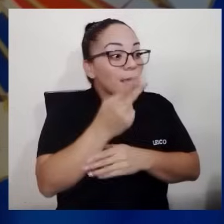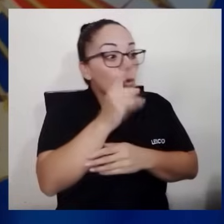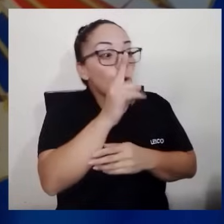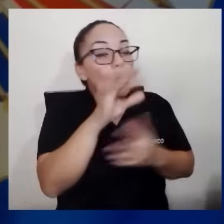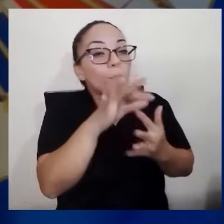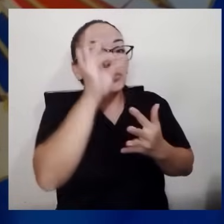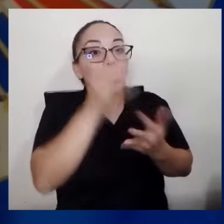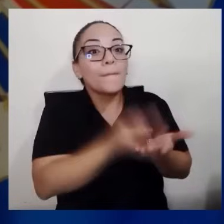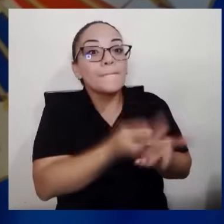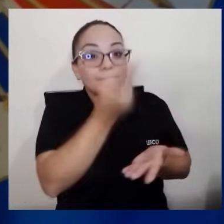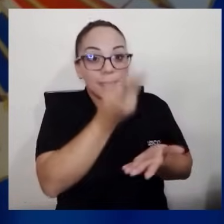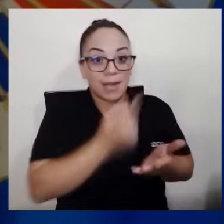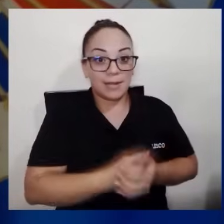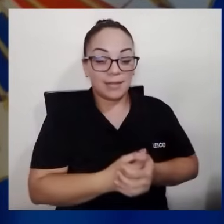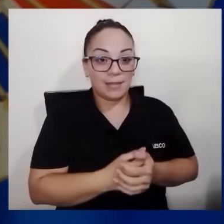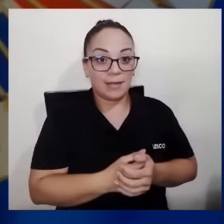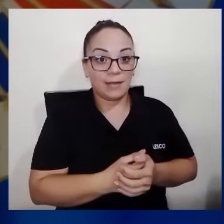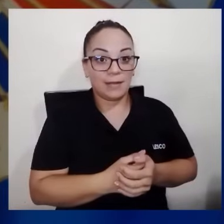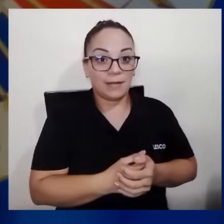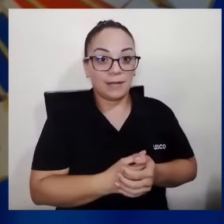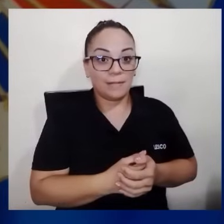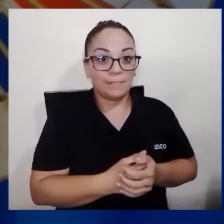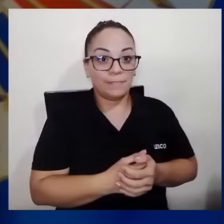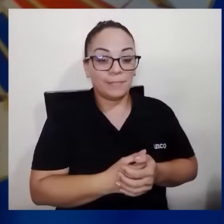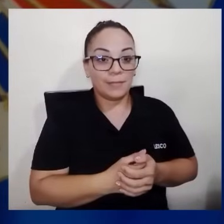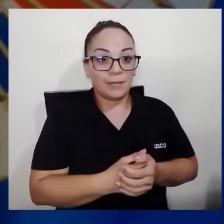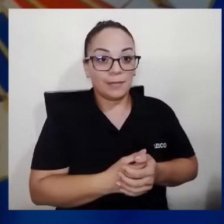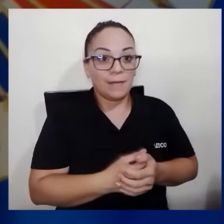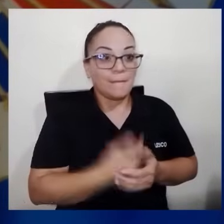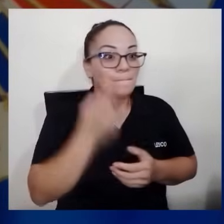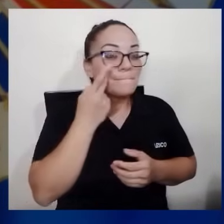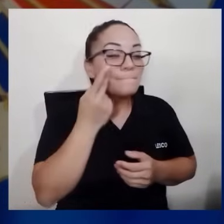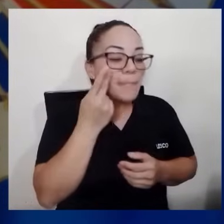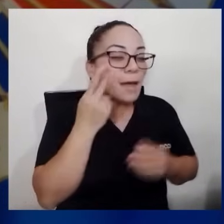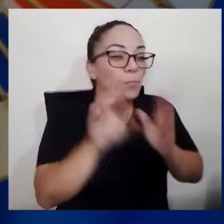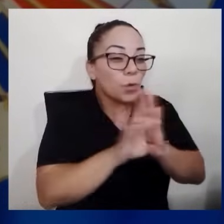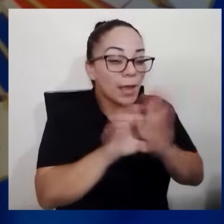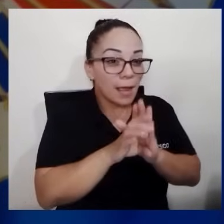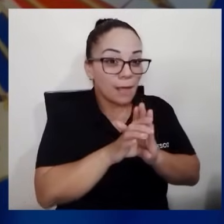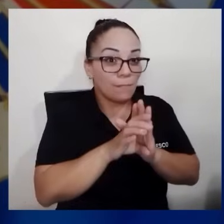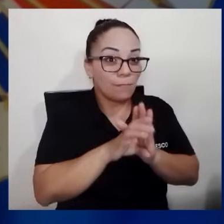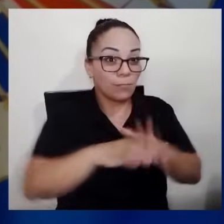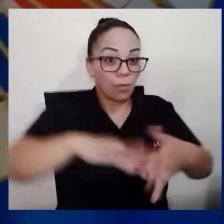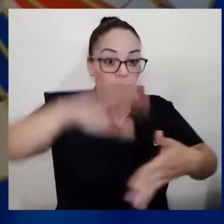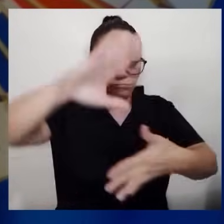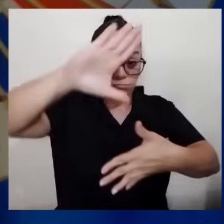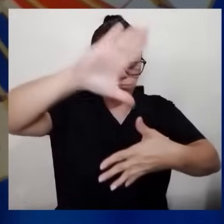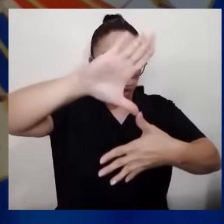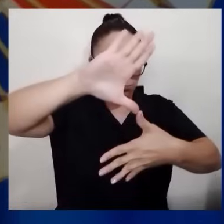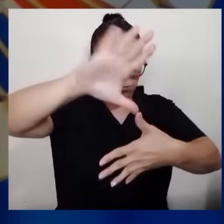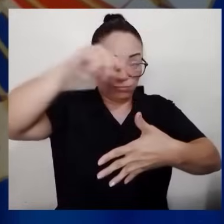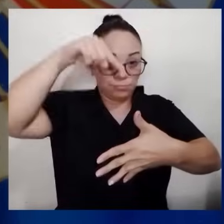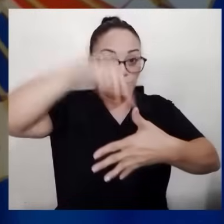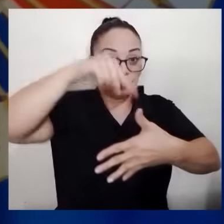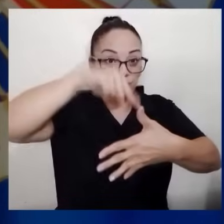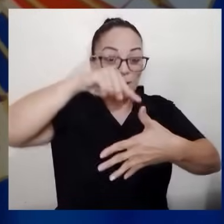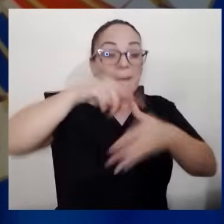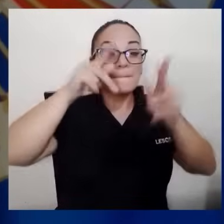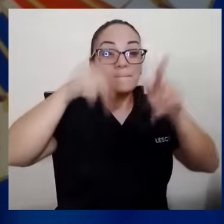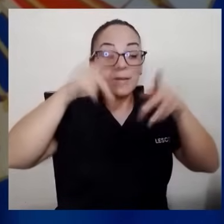de hecho toman cruzar la selva del darien a pie por